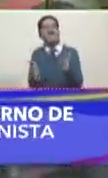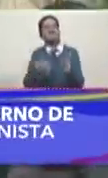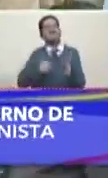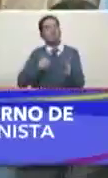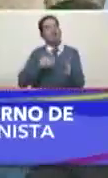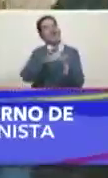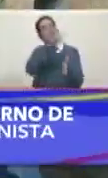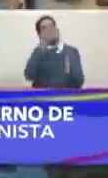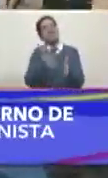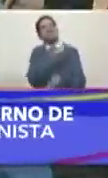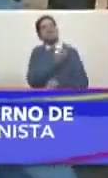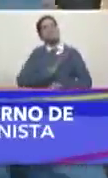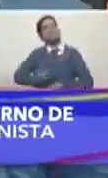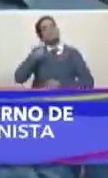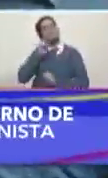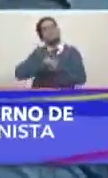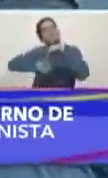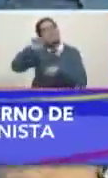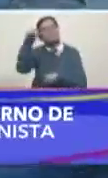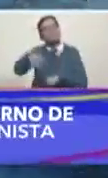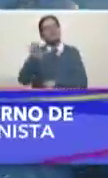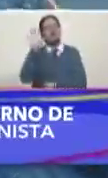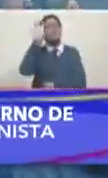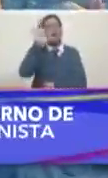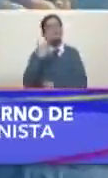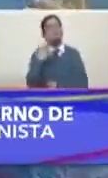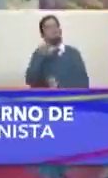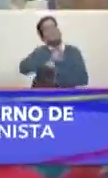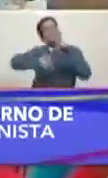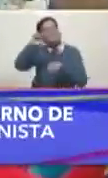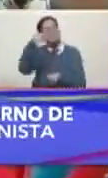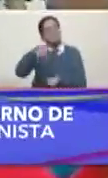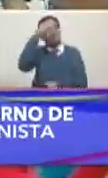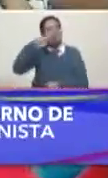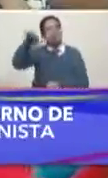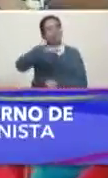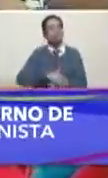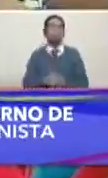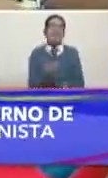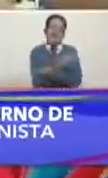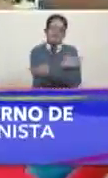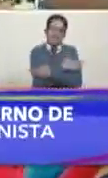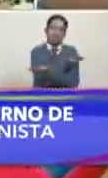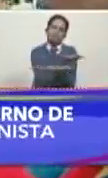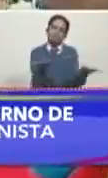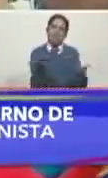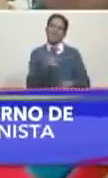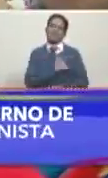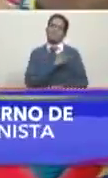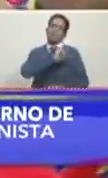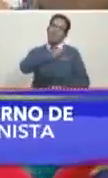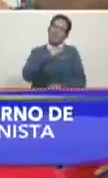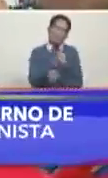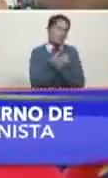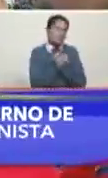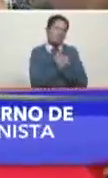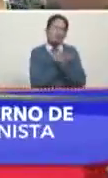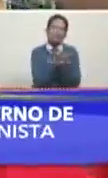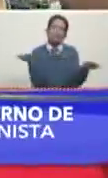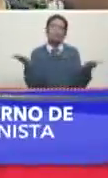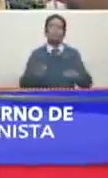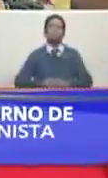presidente defendiendo esta patria y defendiendo a nuestro pueblo. Un abrazo, los queremos inmensamente.